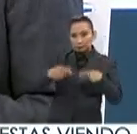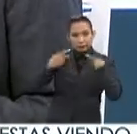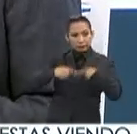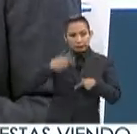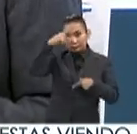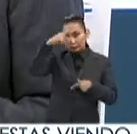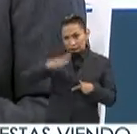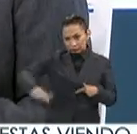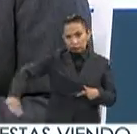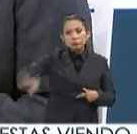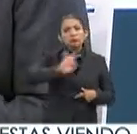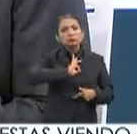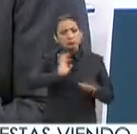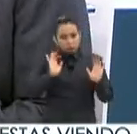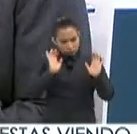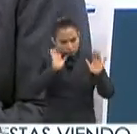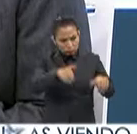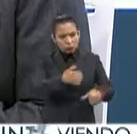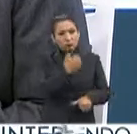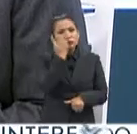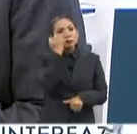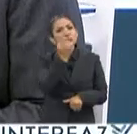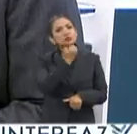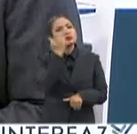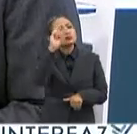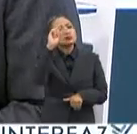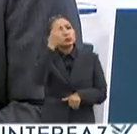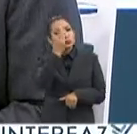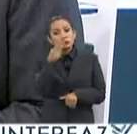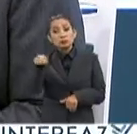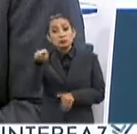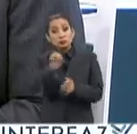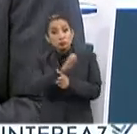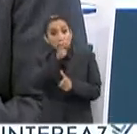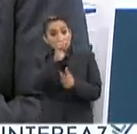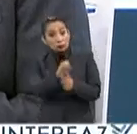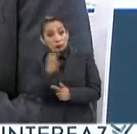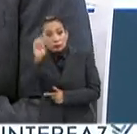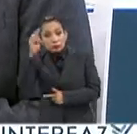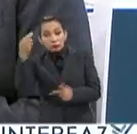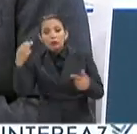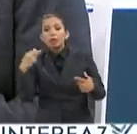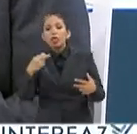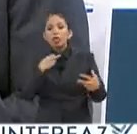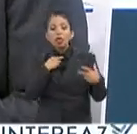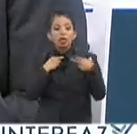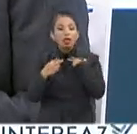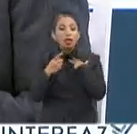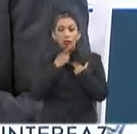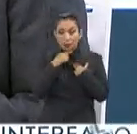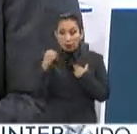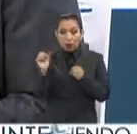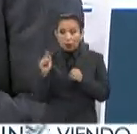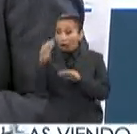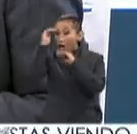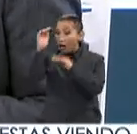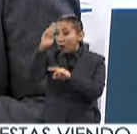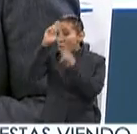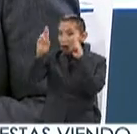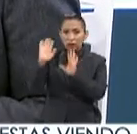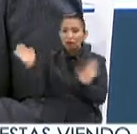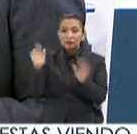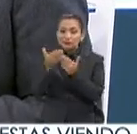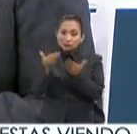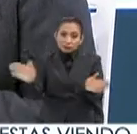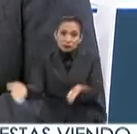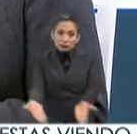a todos los mexicanos. Todas las universidades y las instituciones de educación superior deben abrir las puertas a un mayor número de